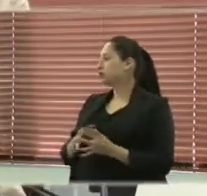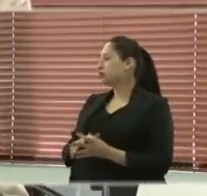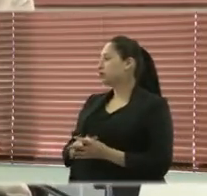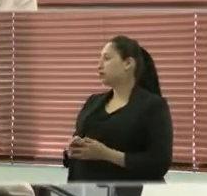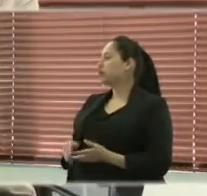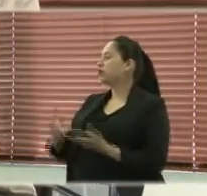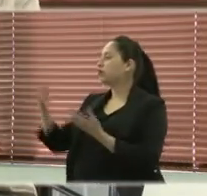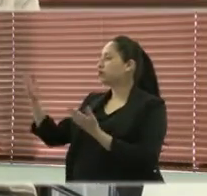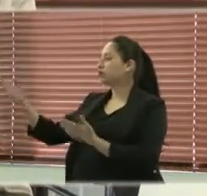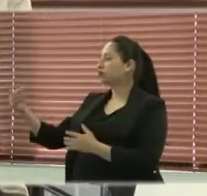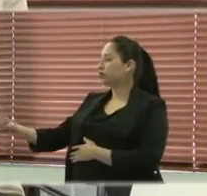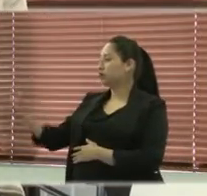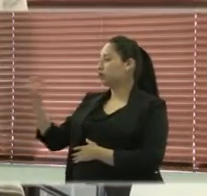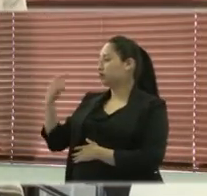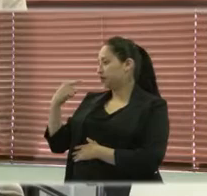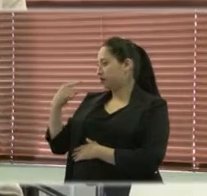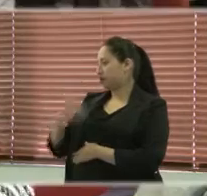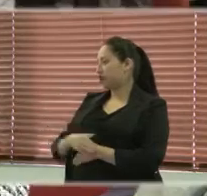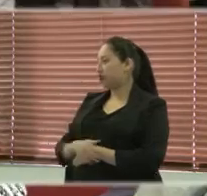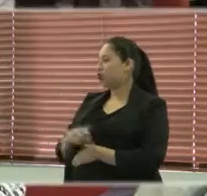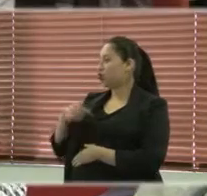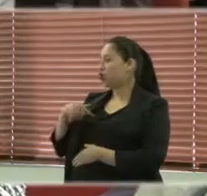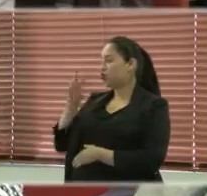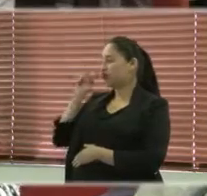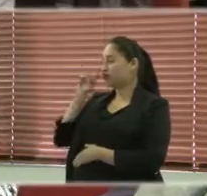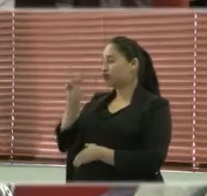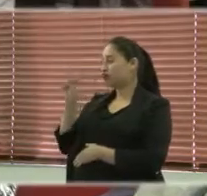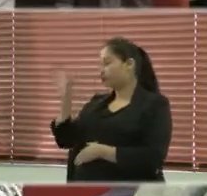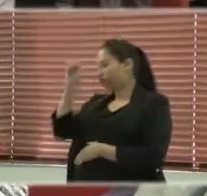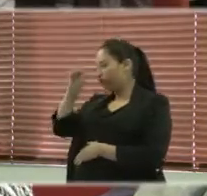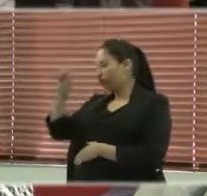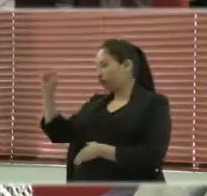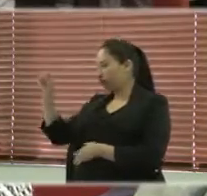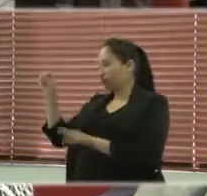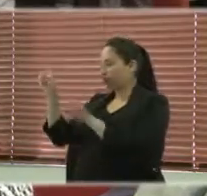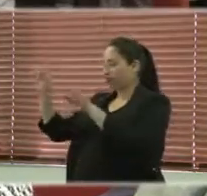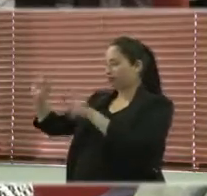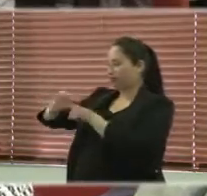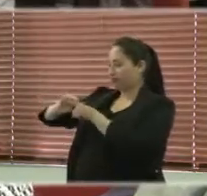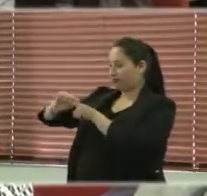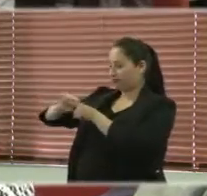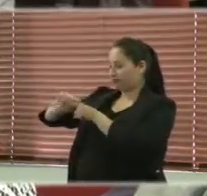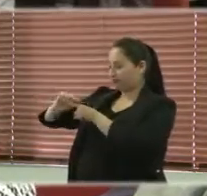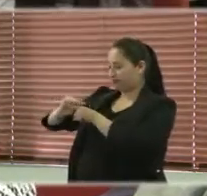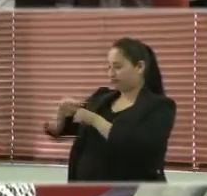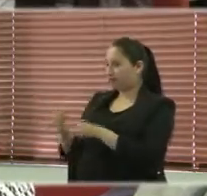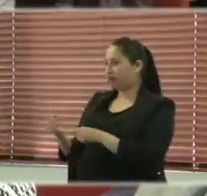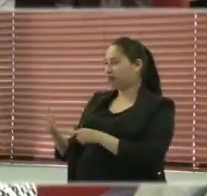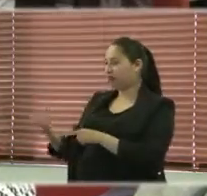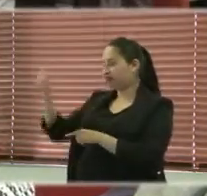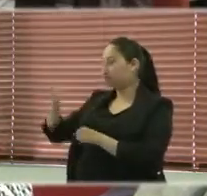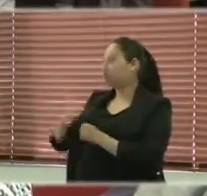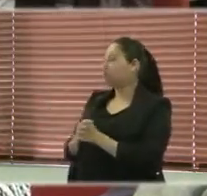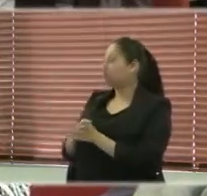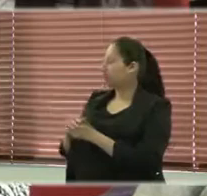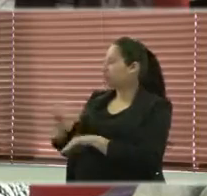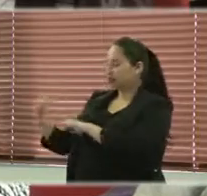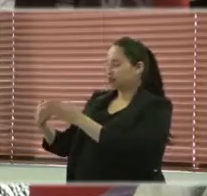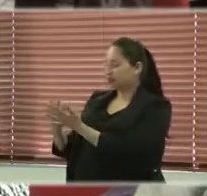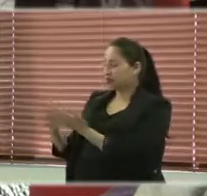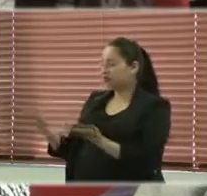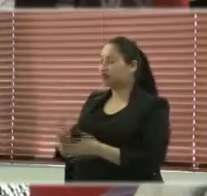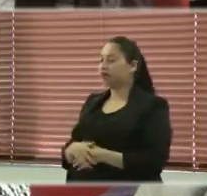lo que uno puede percibir en este ejercicio de incidencia política es que cada vez vamos avanzando más